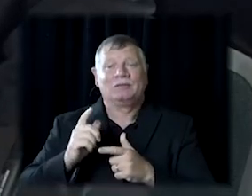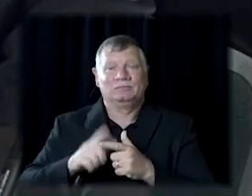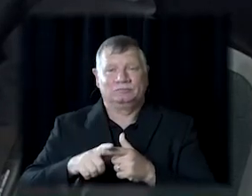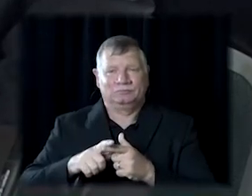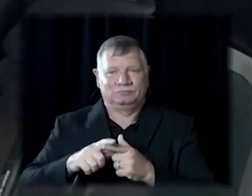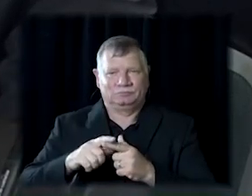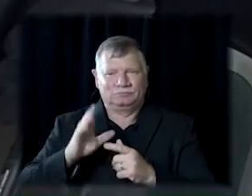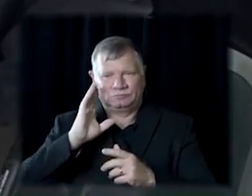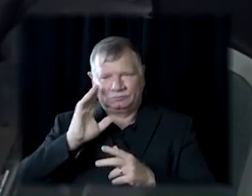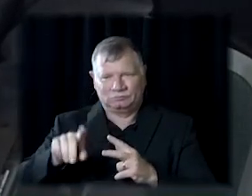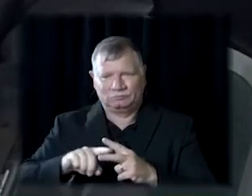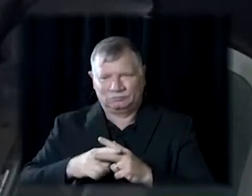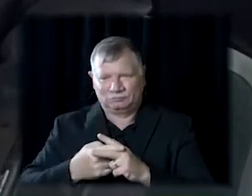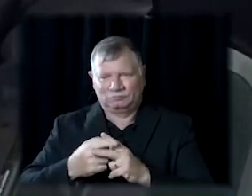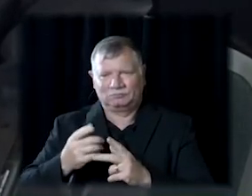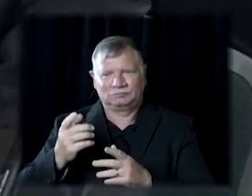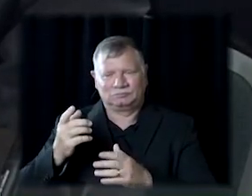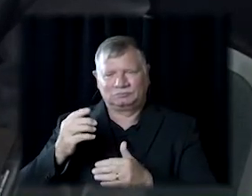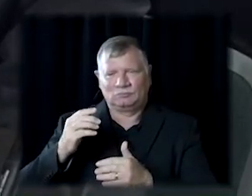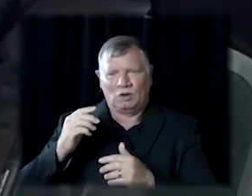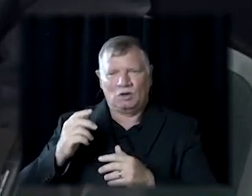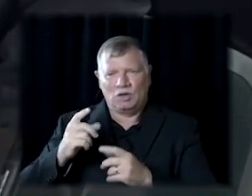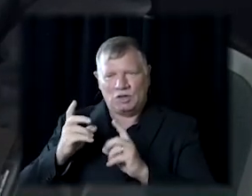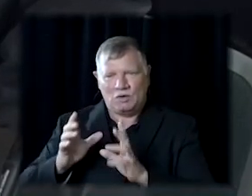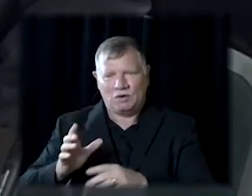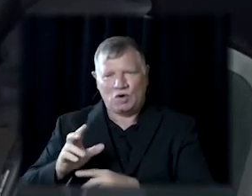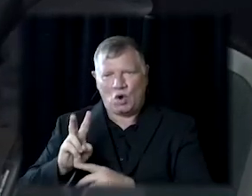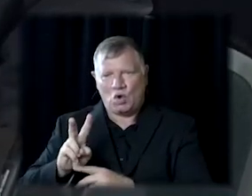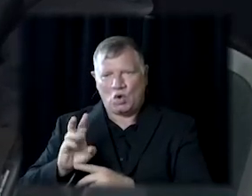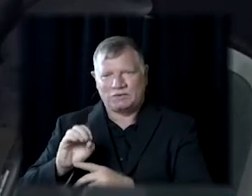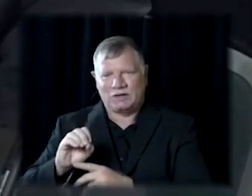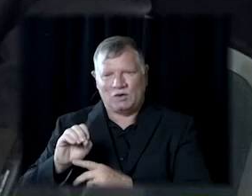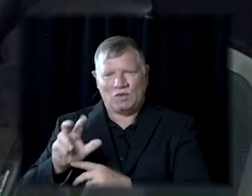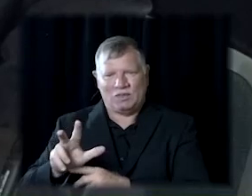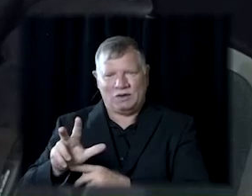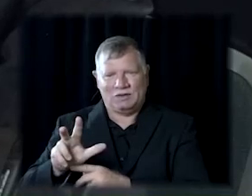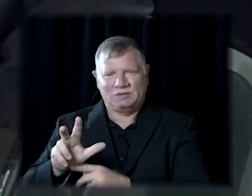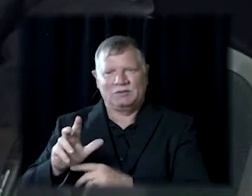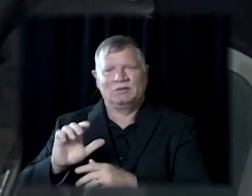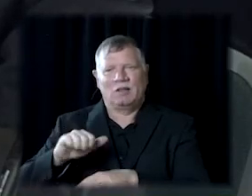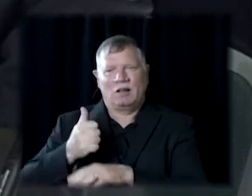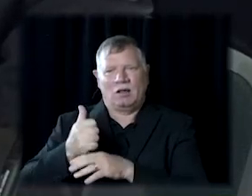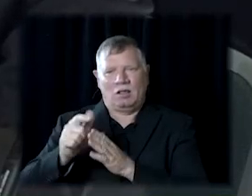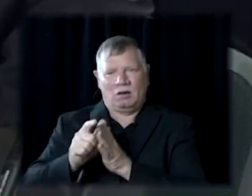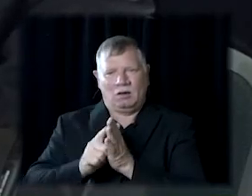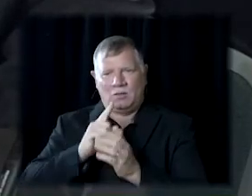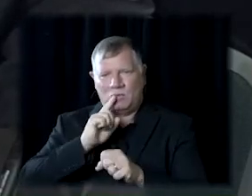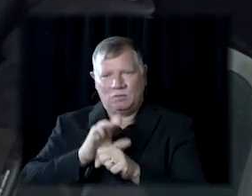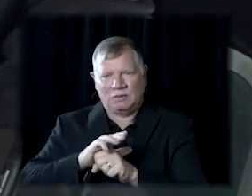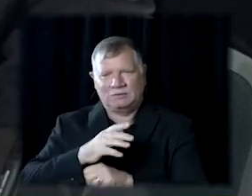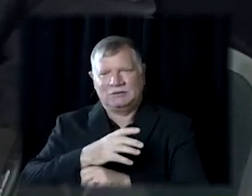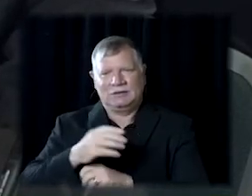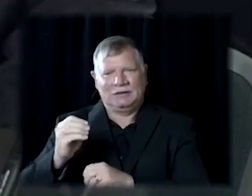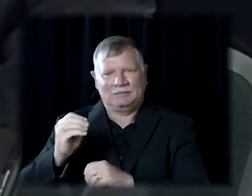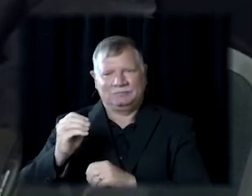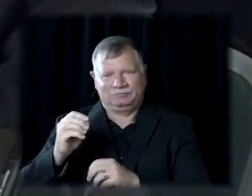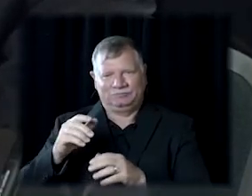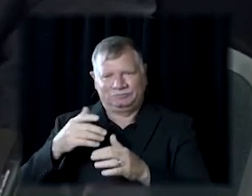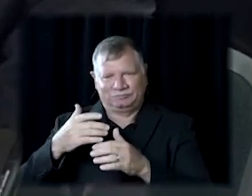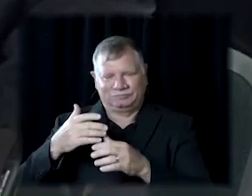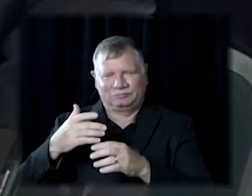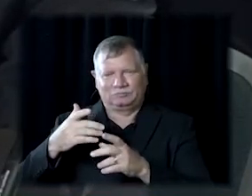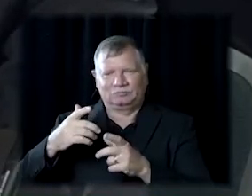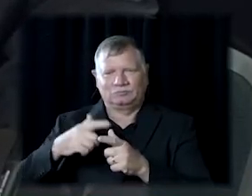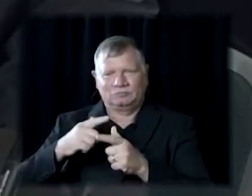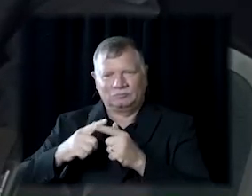empezará el proceso, como señaló la directora, un proceso 203, que es un proceso establecido en la ley, donde entramos en